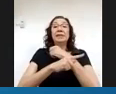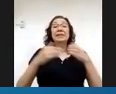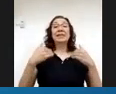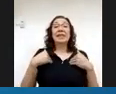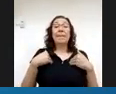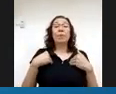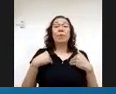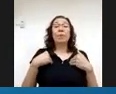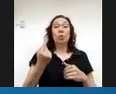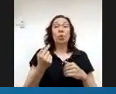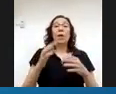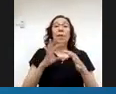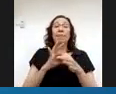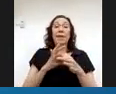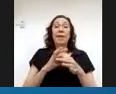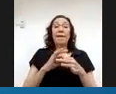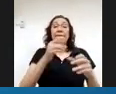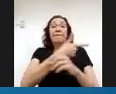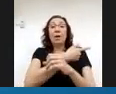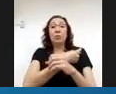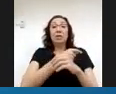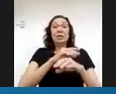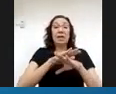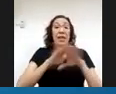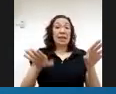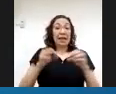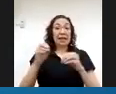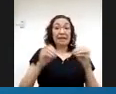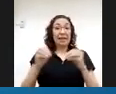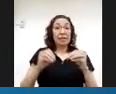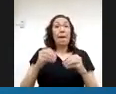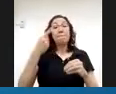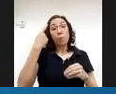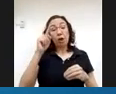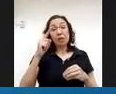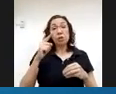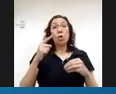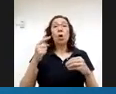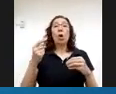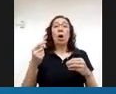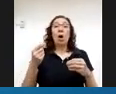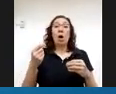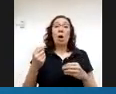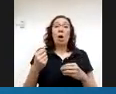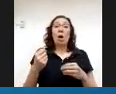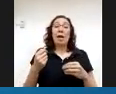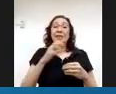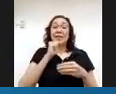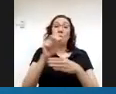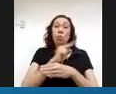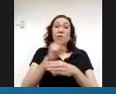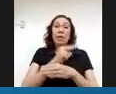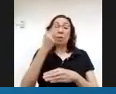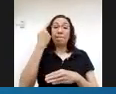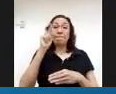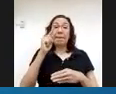nada más de las vacunas inactivadas. Por esa razón, estamos utilizándolas